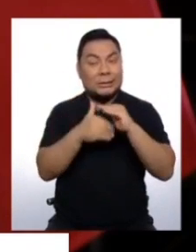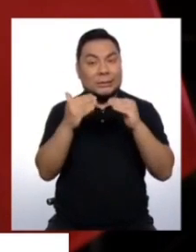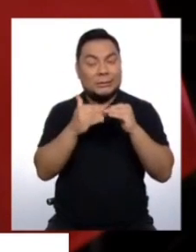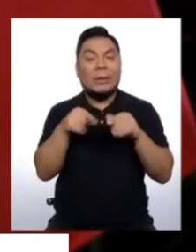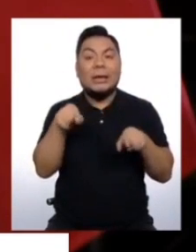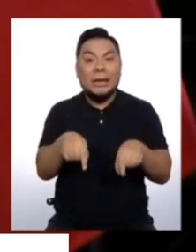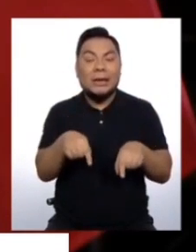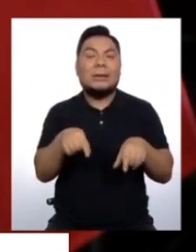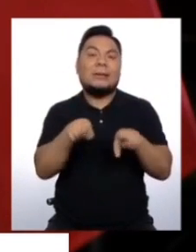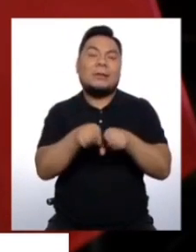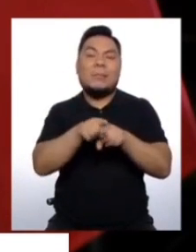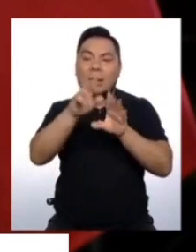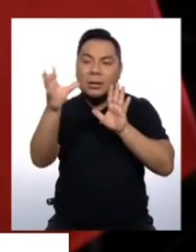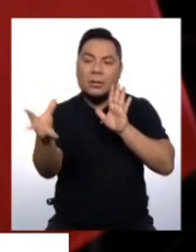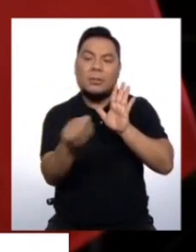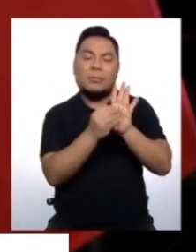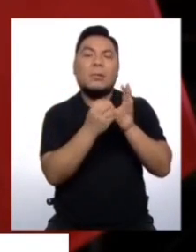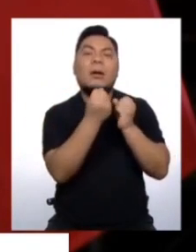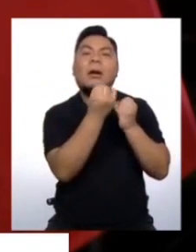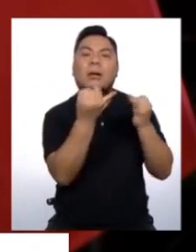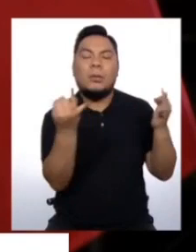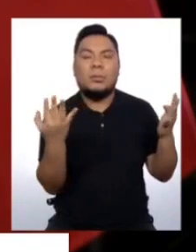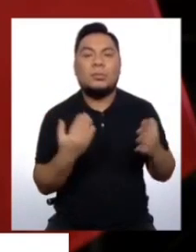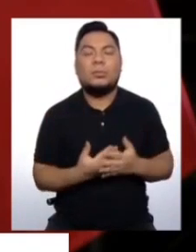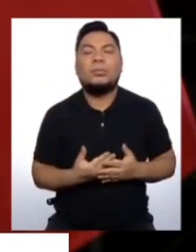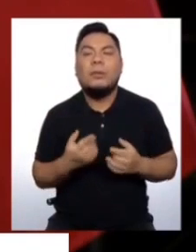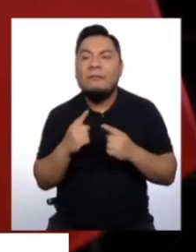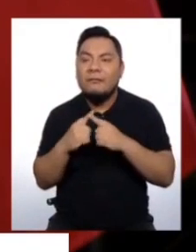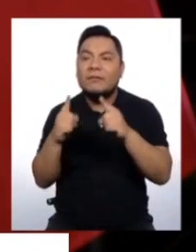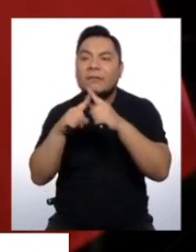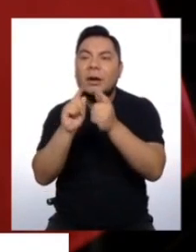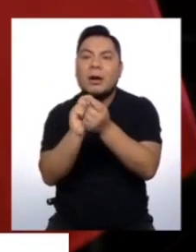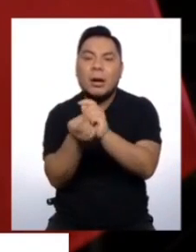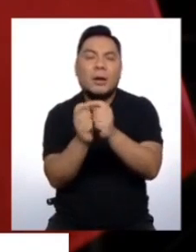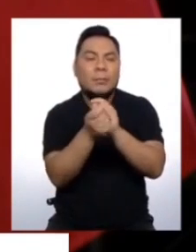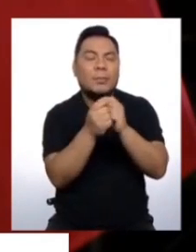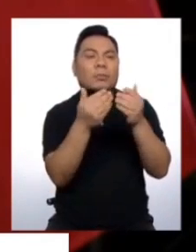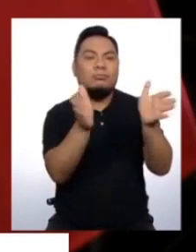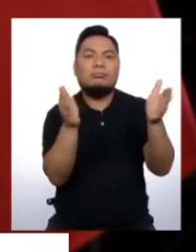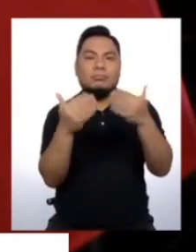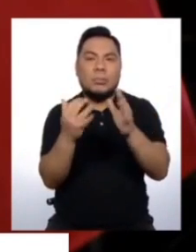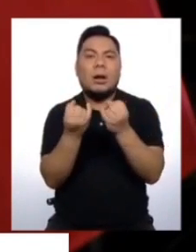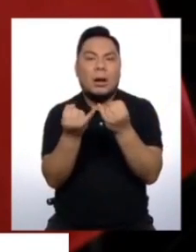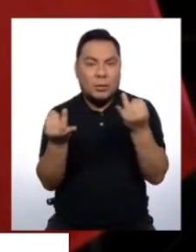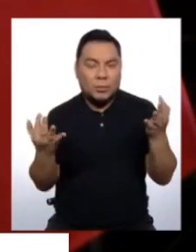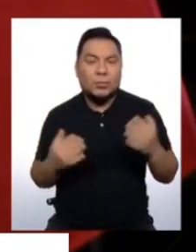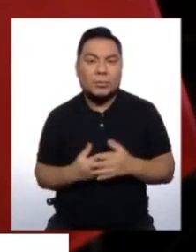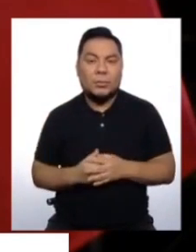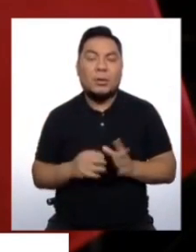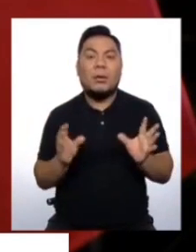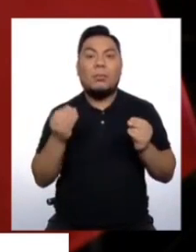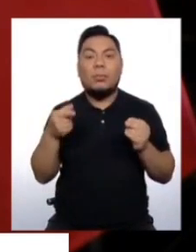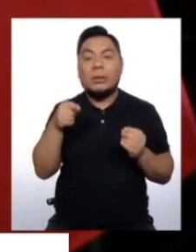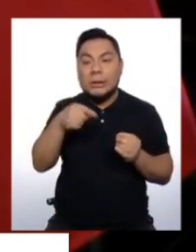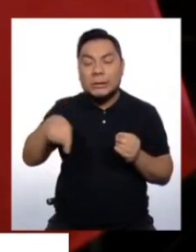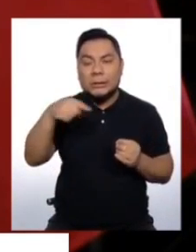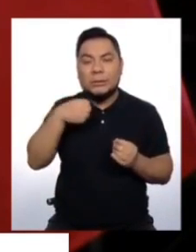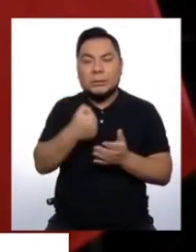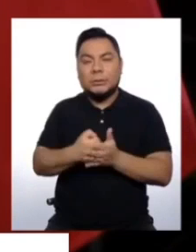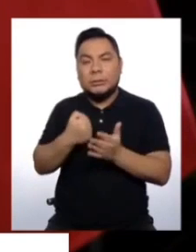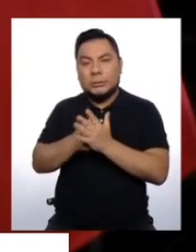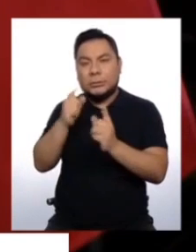incorpora algunos conceptos diferentes, porque ya se enmarca hacia donde queremos